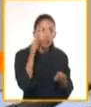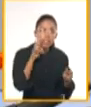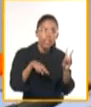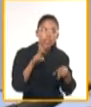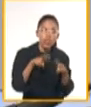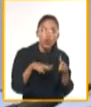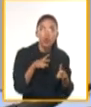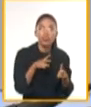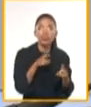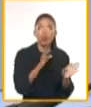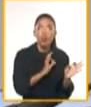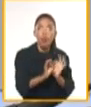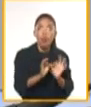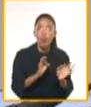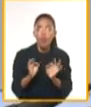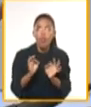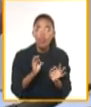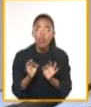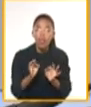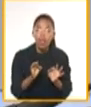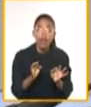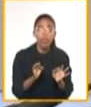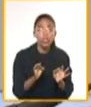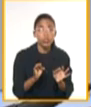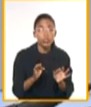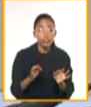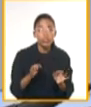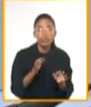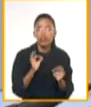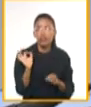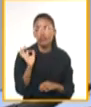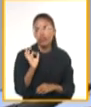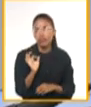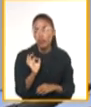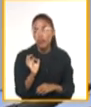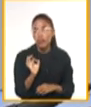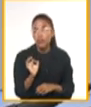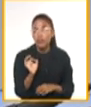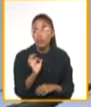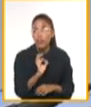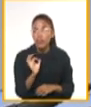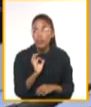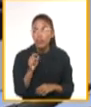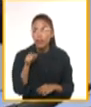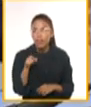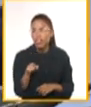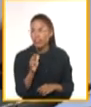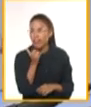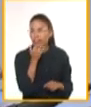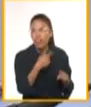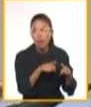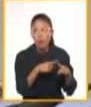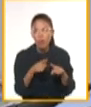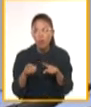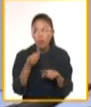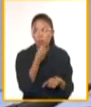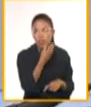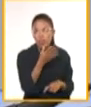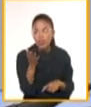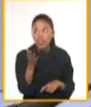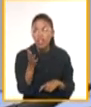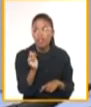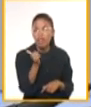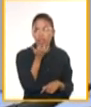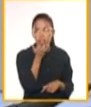esquema de protección, realmente para vigilar las casas, todavía estamos trabajando en eso, pero no, esto no va a interferir más en otras posibilidades de fallo, sobre todo